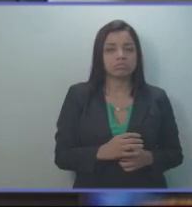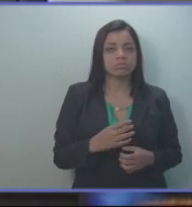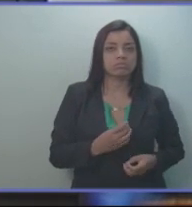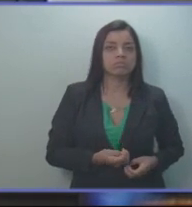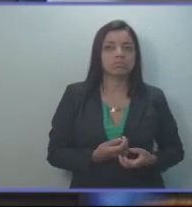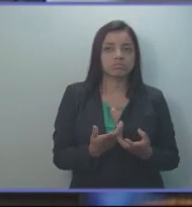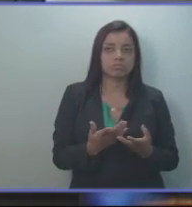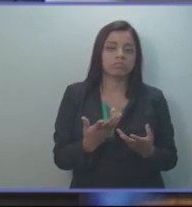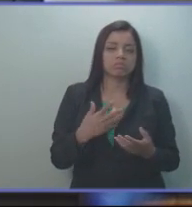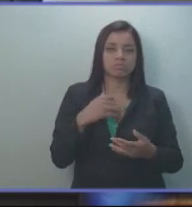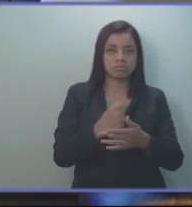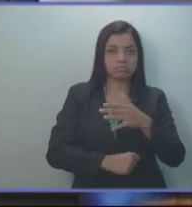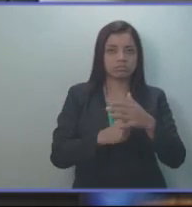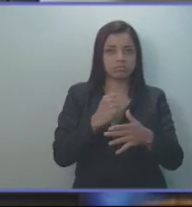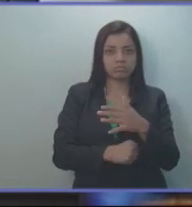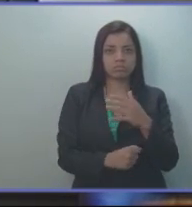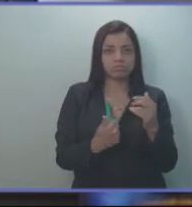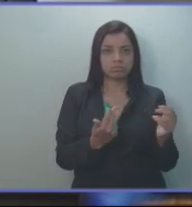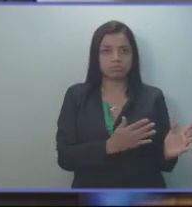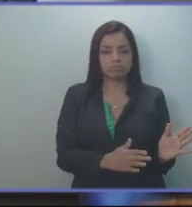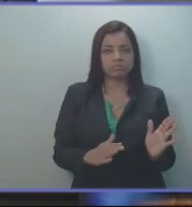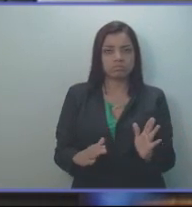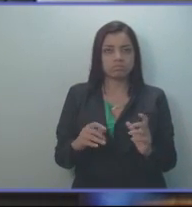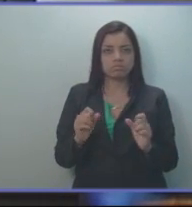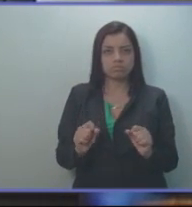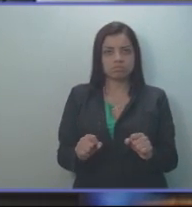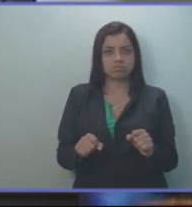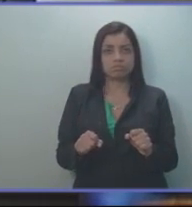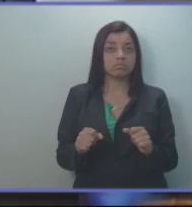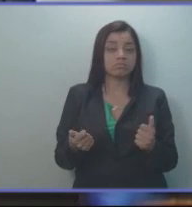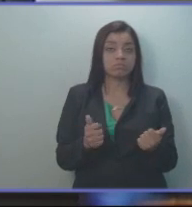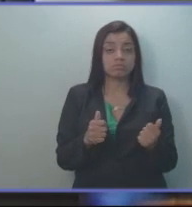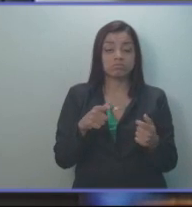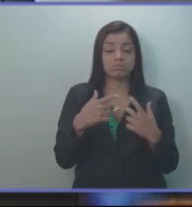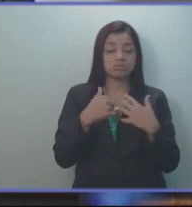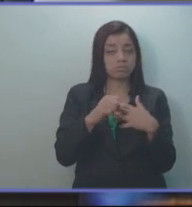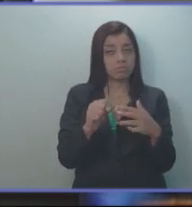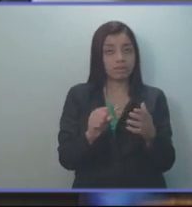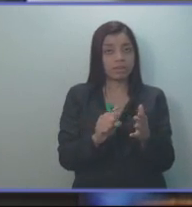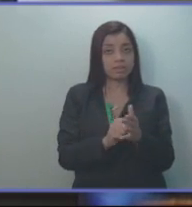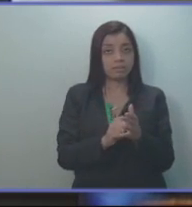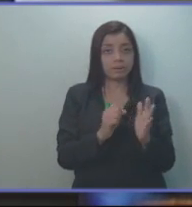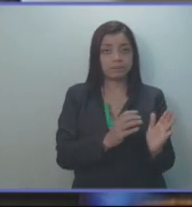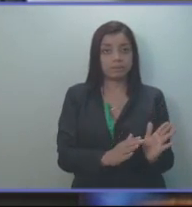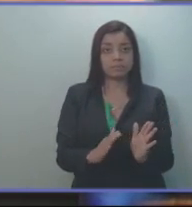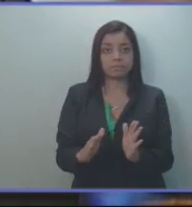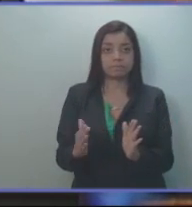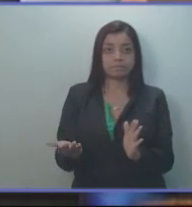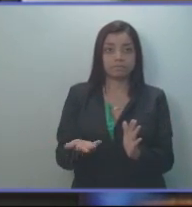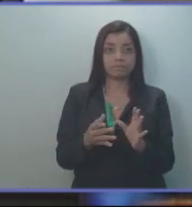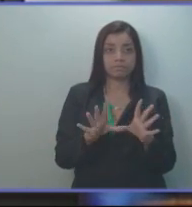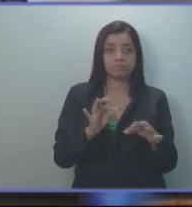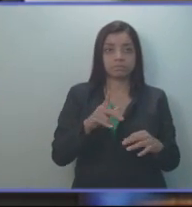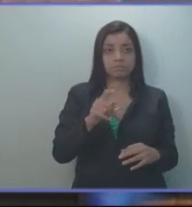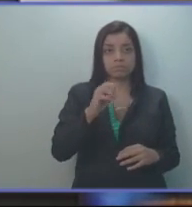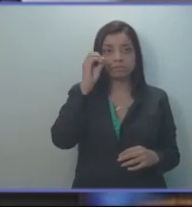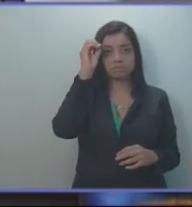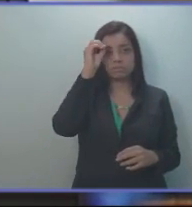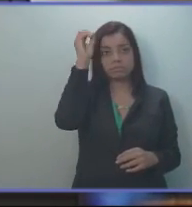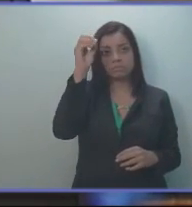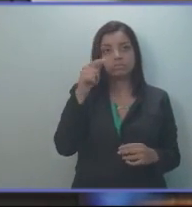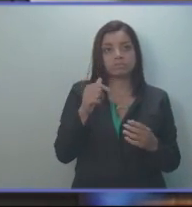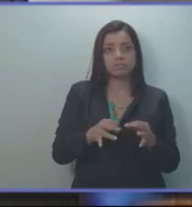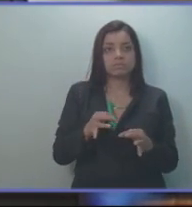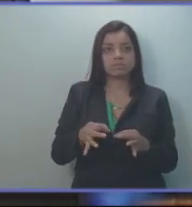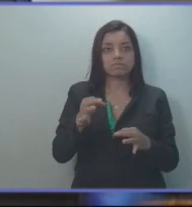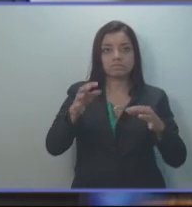hiciéramos un esfuerzo por preparar de parte de esta Asamblea Legislativa algún recomendable posterior a la